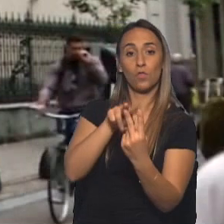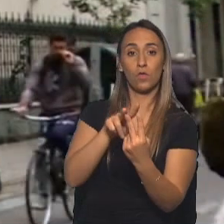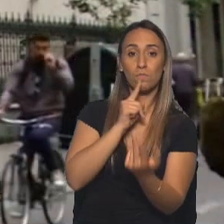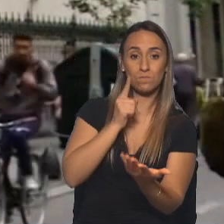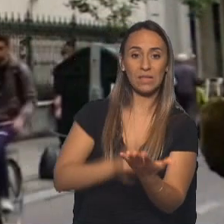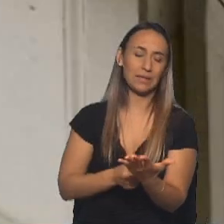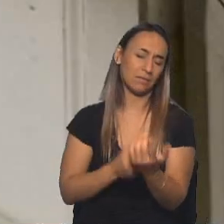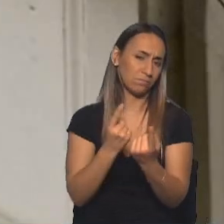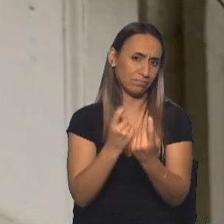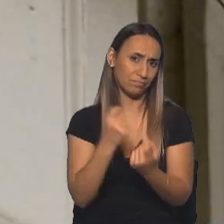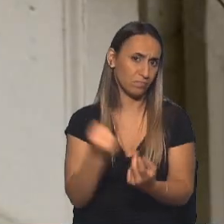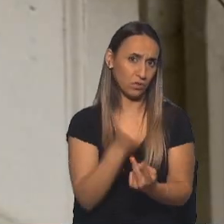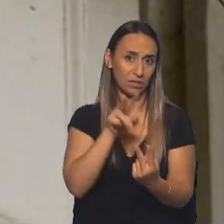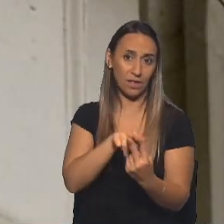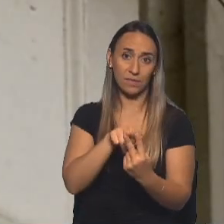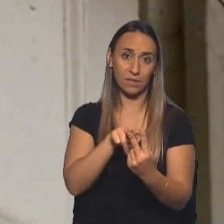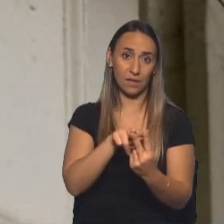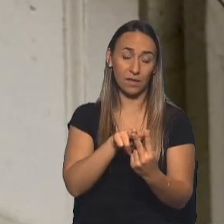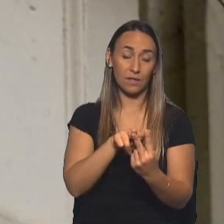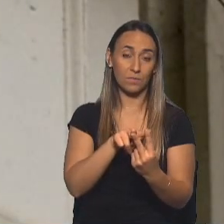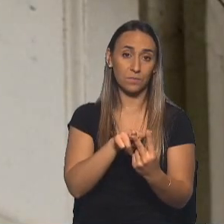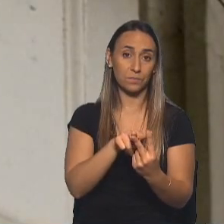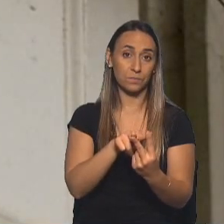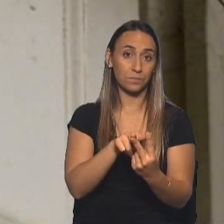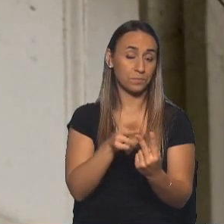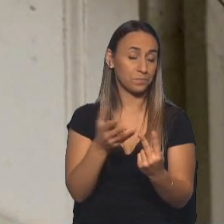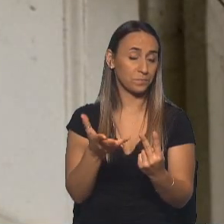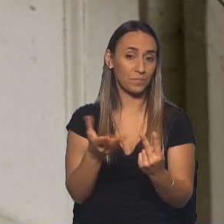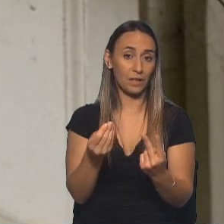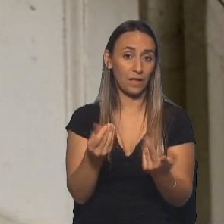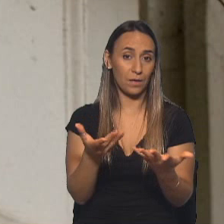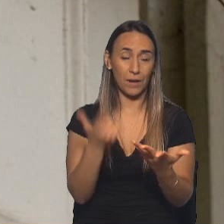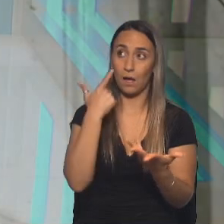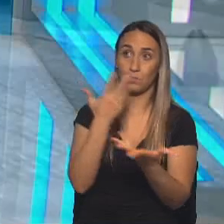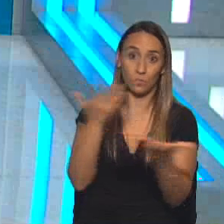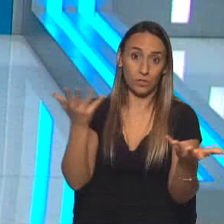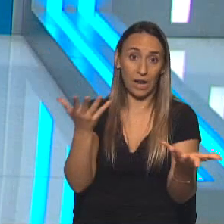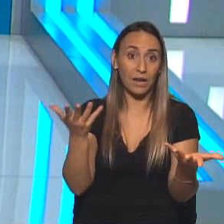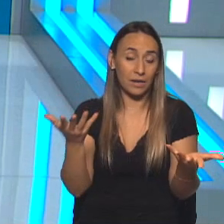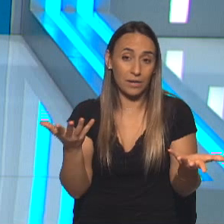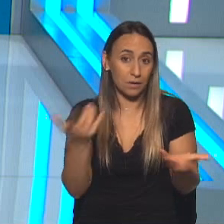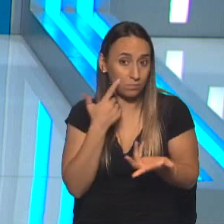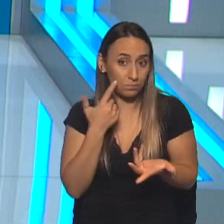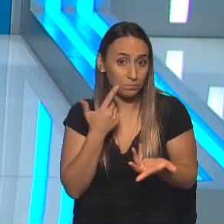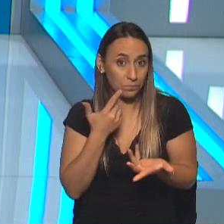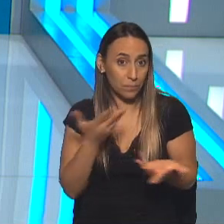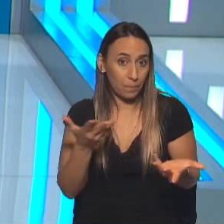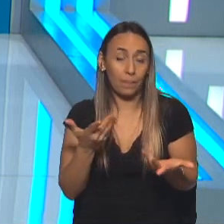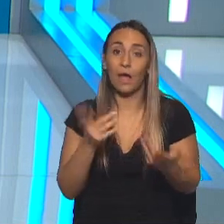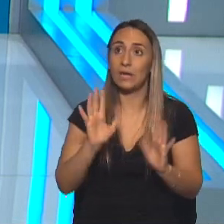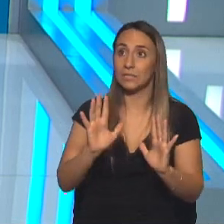ultra necesarias que deberían mostrar al mundo, ¿no? Deberían mostrar en el complejo